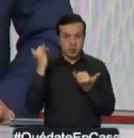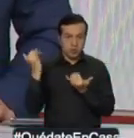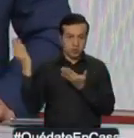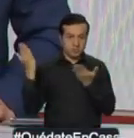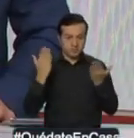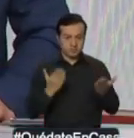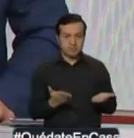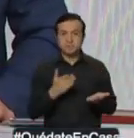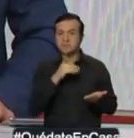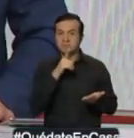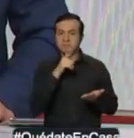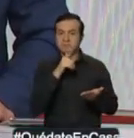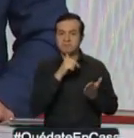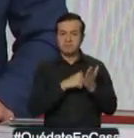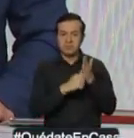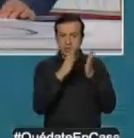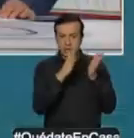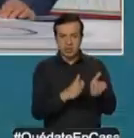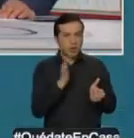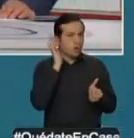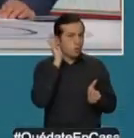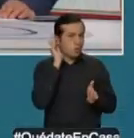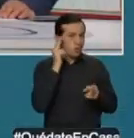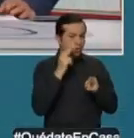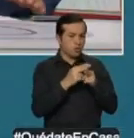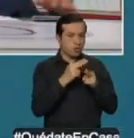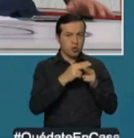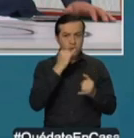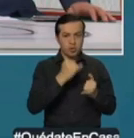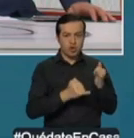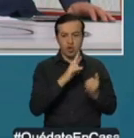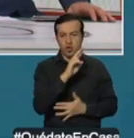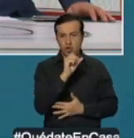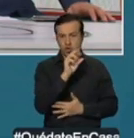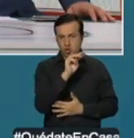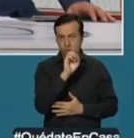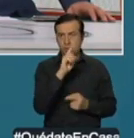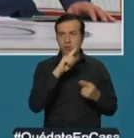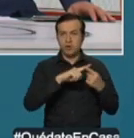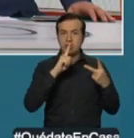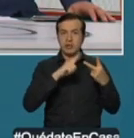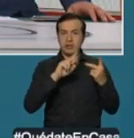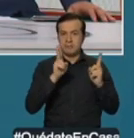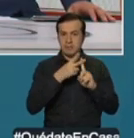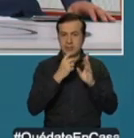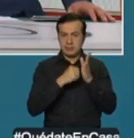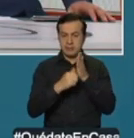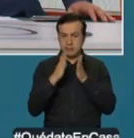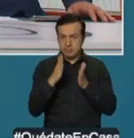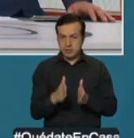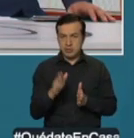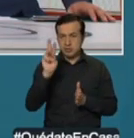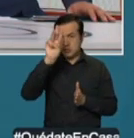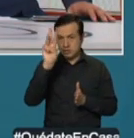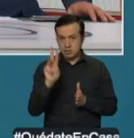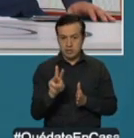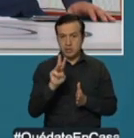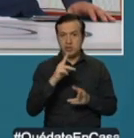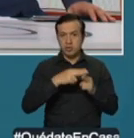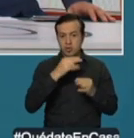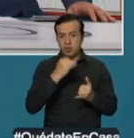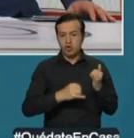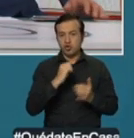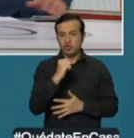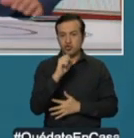nos acompañará en la ministra de gobierno la doctora maría paula romo y también el doctor javier solórzano viceministro de salud saludamos con la